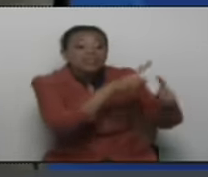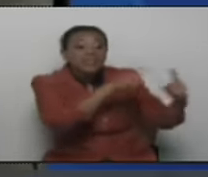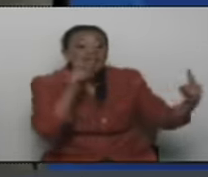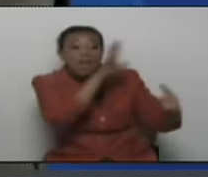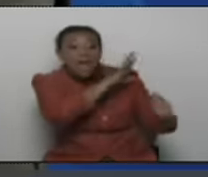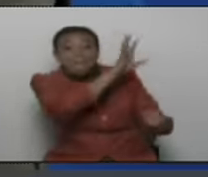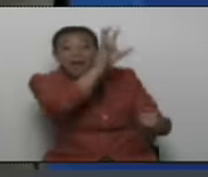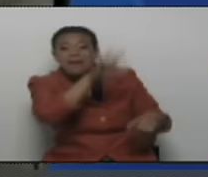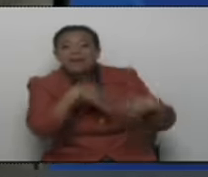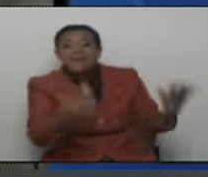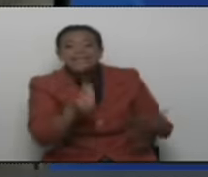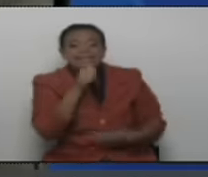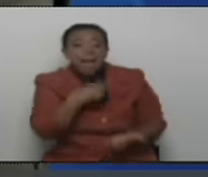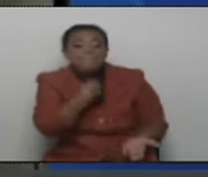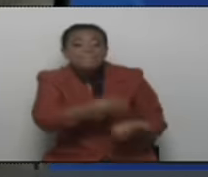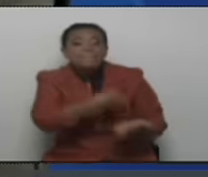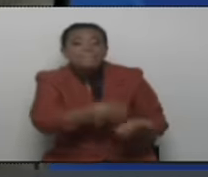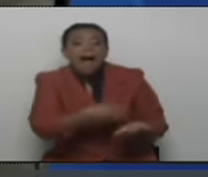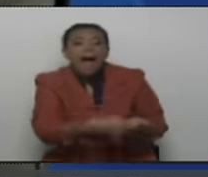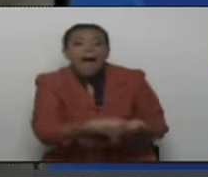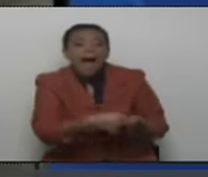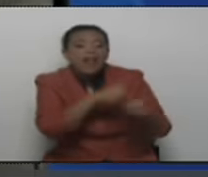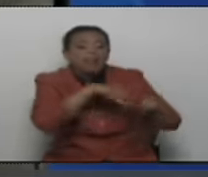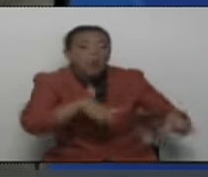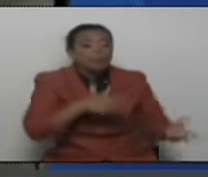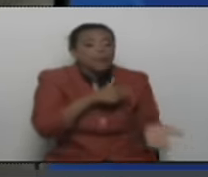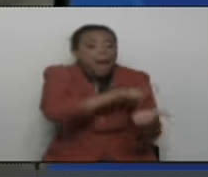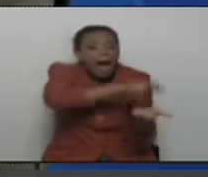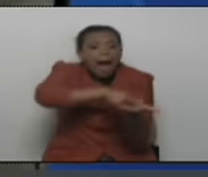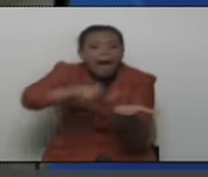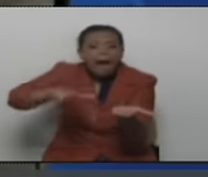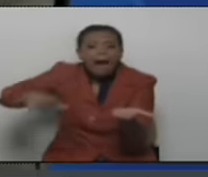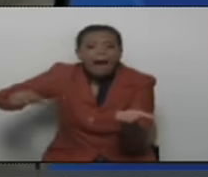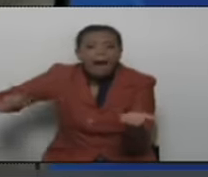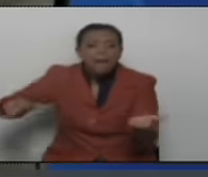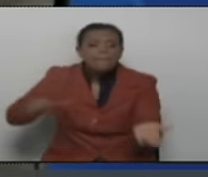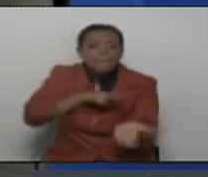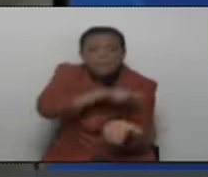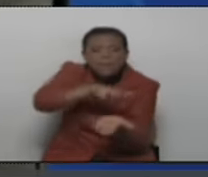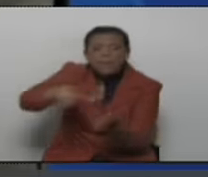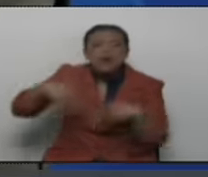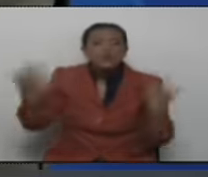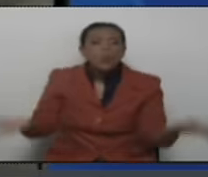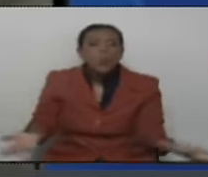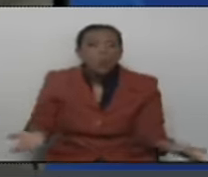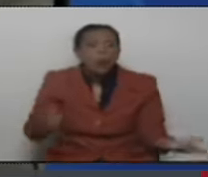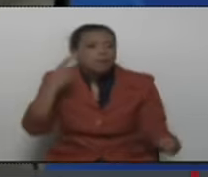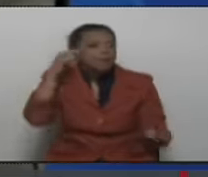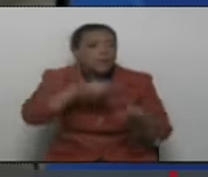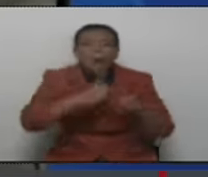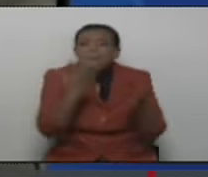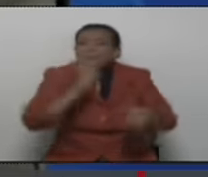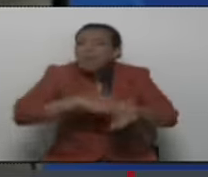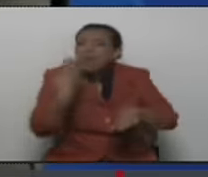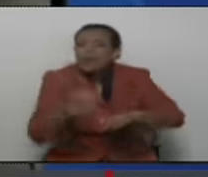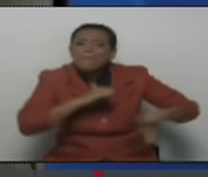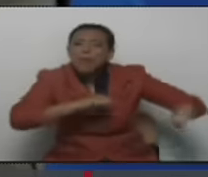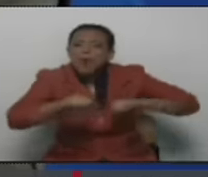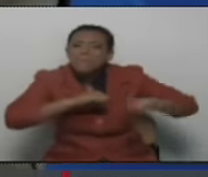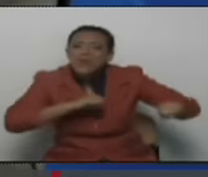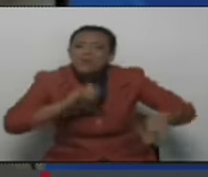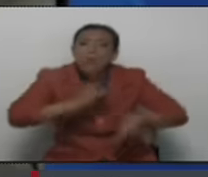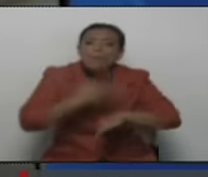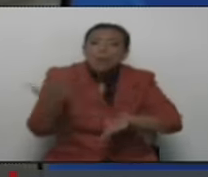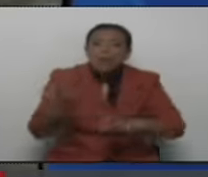dirige? ¿Quién financia? ¿Desde dónde llegaron las armas? ¿Y de qué se trata todo este movimiento? ¿Por qué